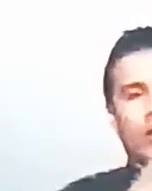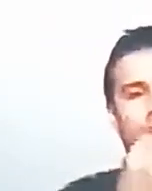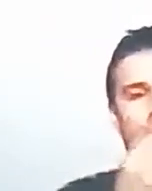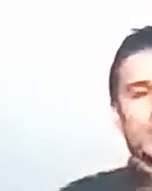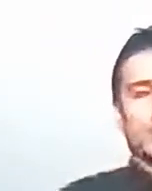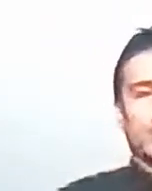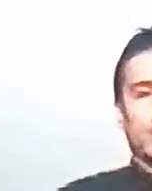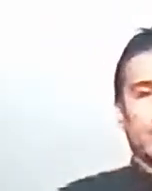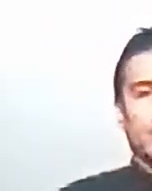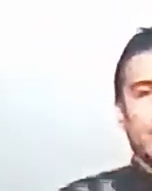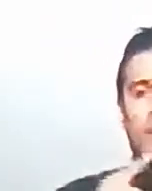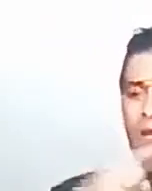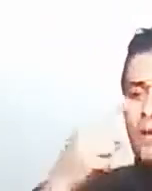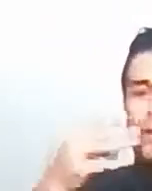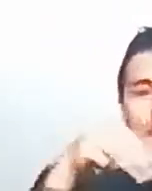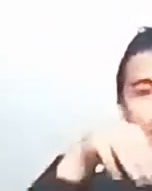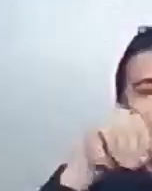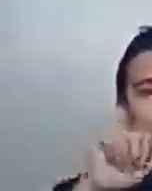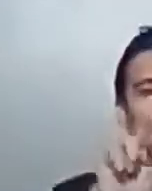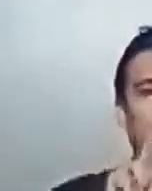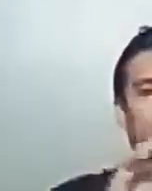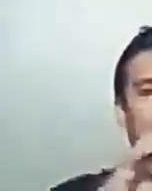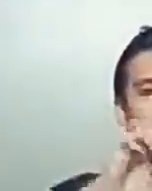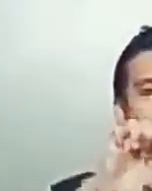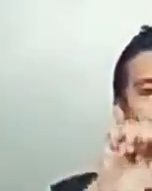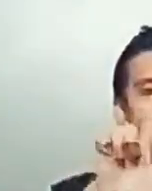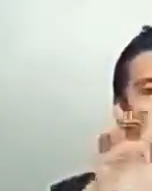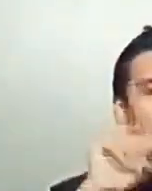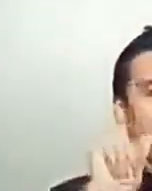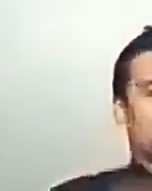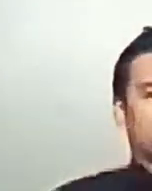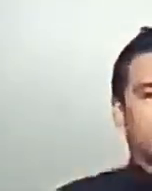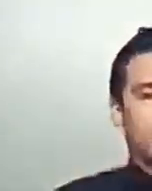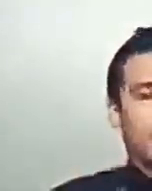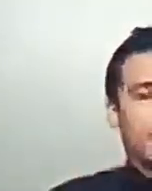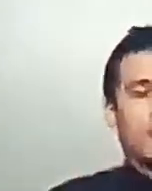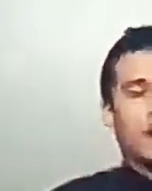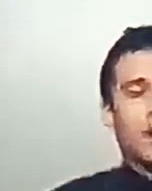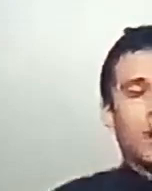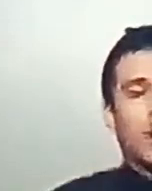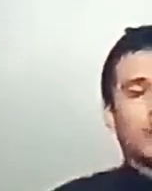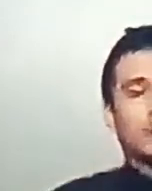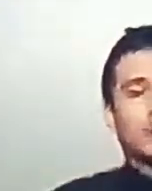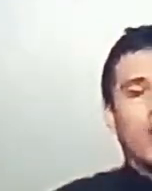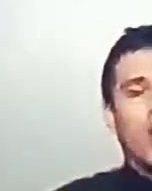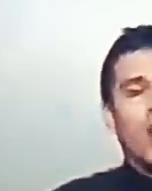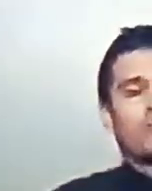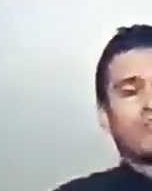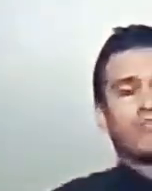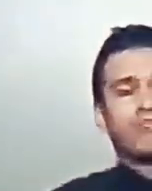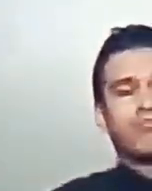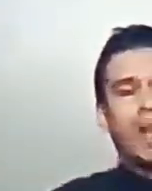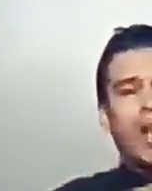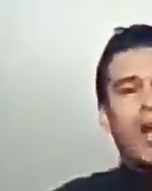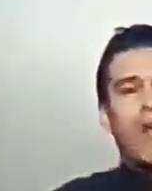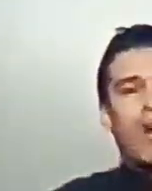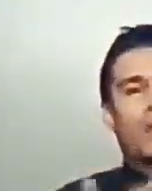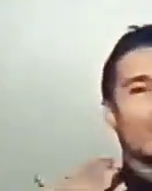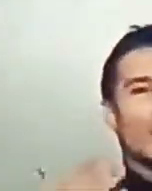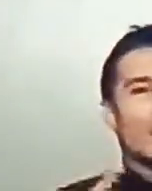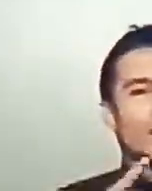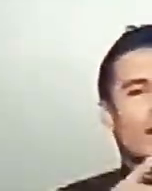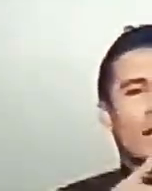candidata Marcela Aguiñaga. Sin duda alguna, mi corazón le pertenece a Guayaquil y a Guayas. Pero admiro a